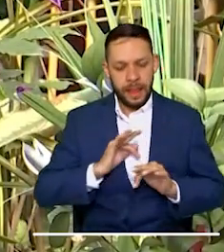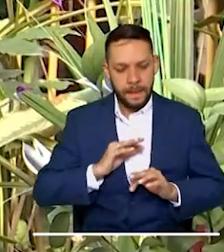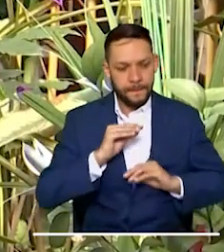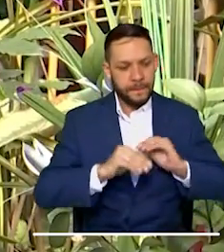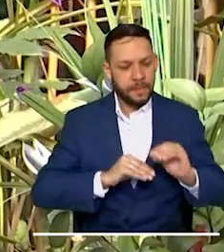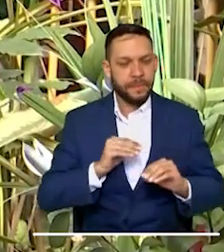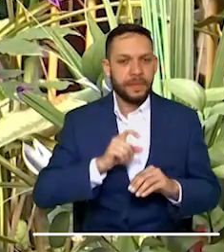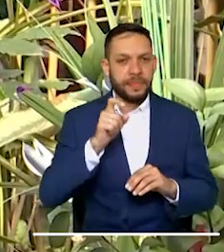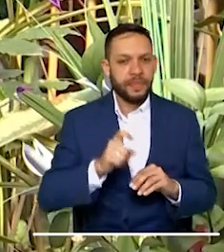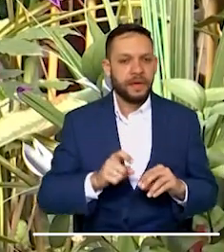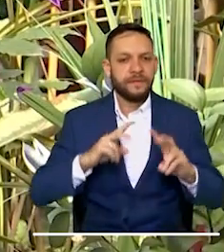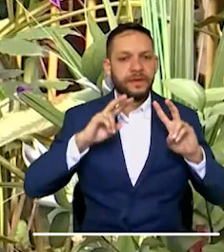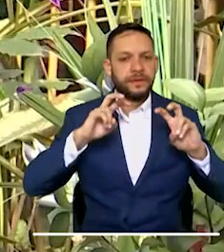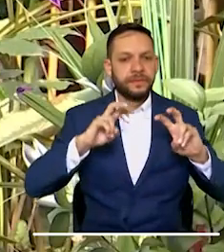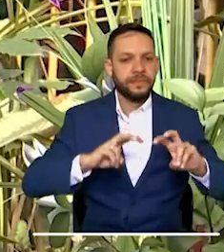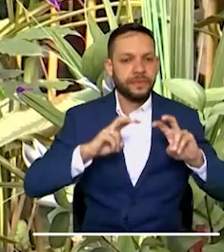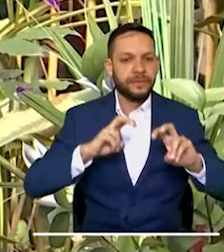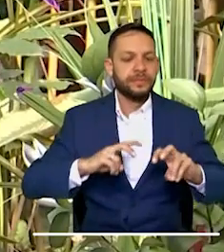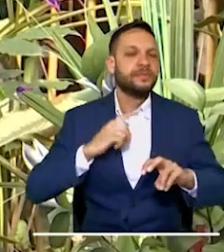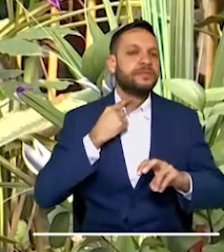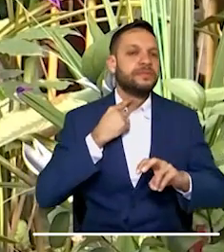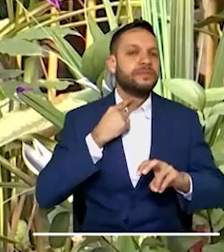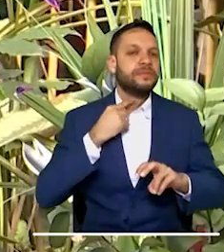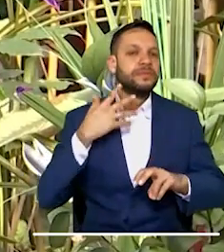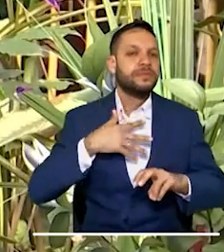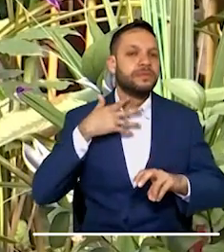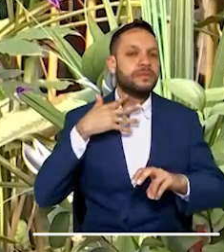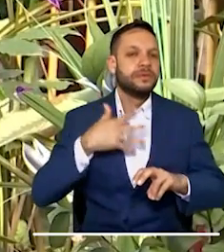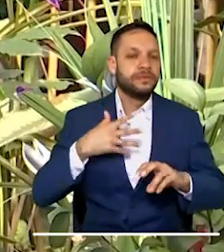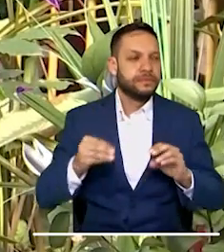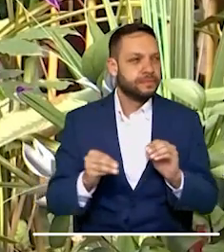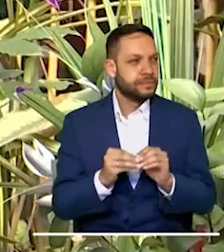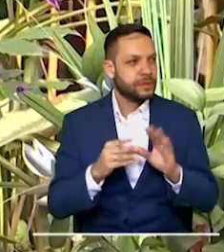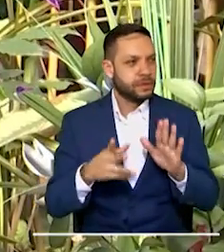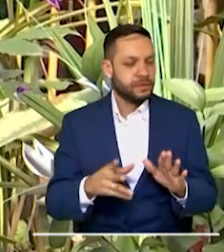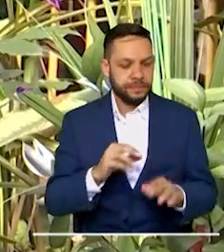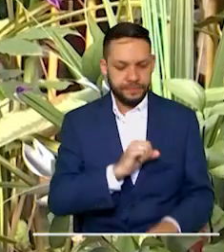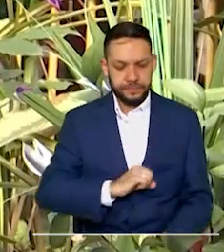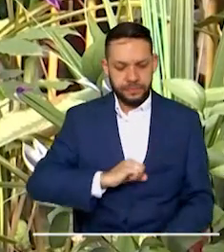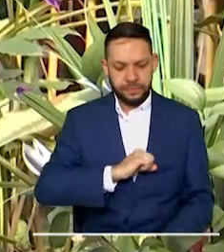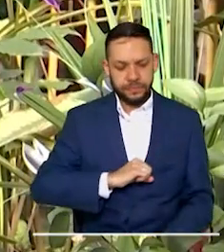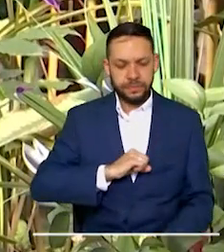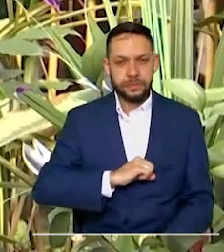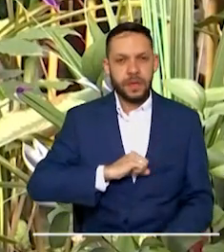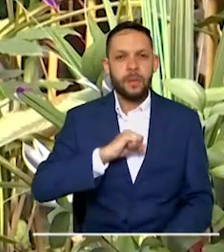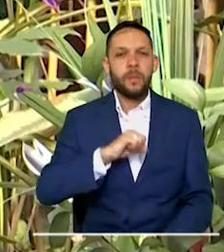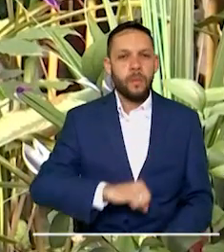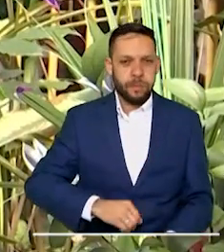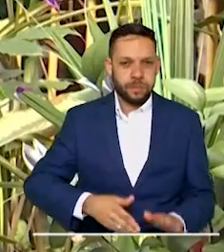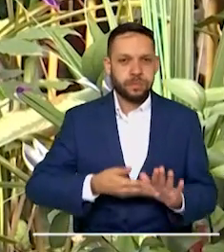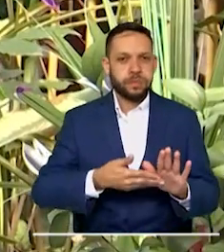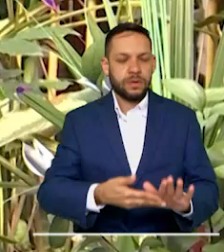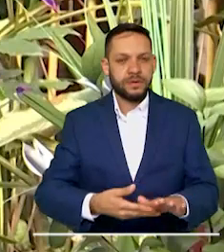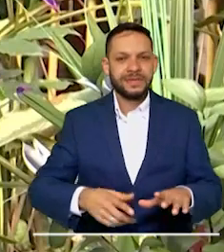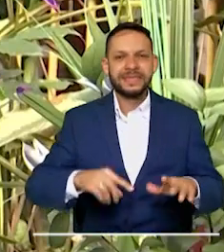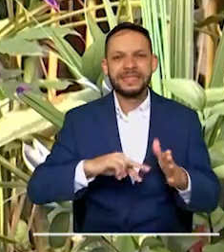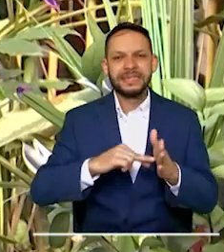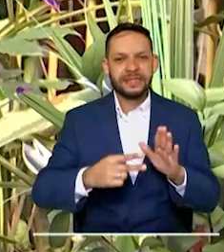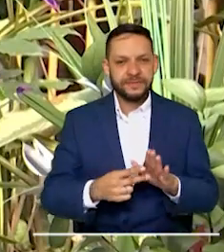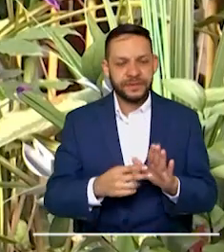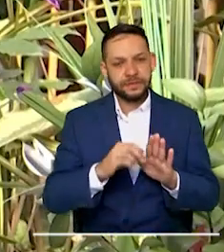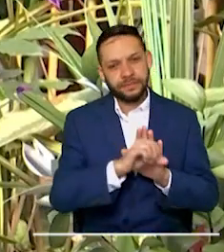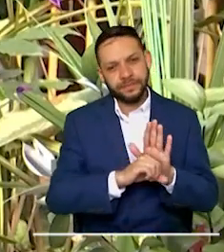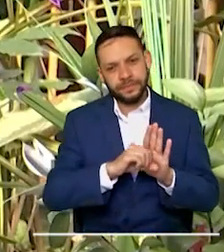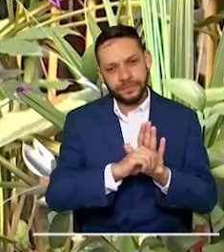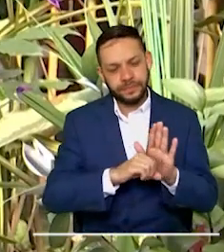glándula tiroides. Esta glándula la podemos ver perfectamente bien con ecografía y podemos determinar y